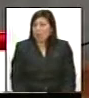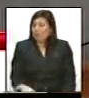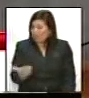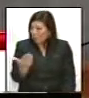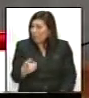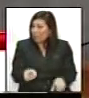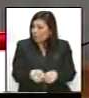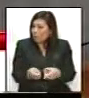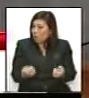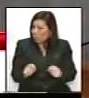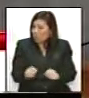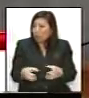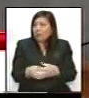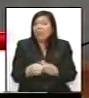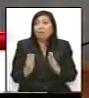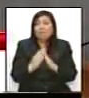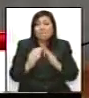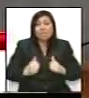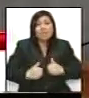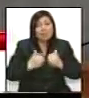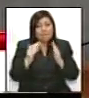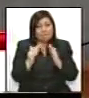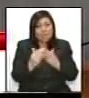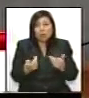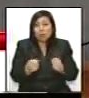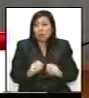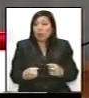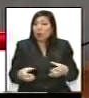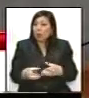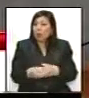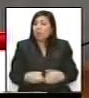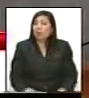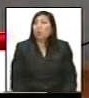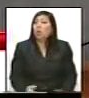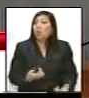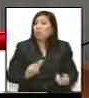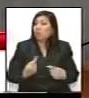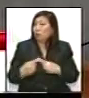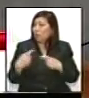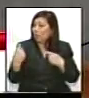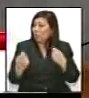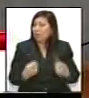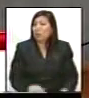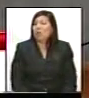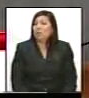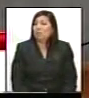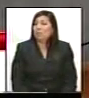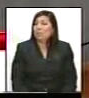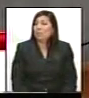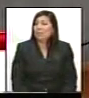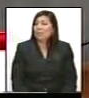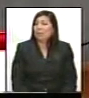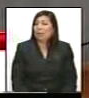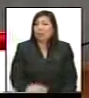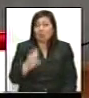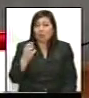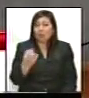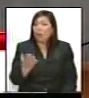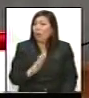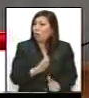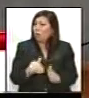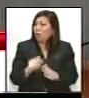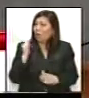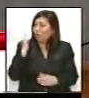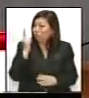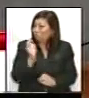que se suspenda la comisión de vivienda que se suspenda la comisión de comercio exterior y turismo entonces presidente creó todas las